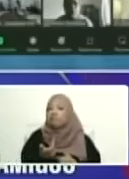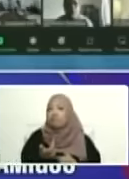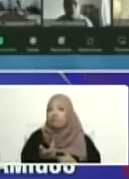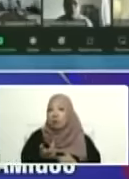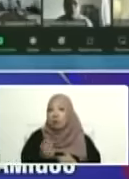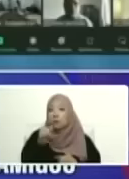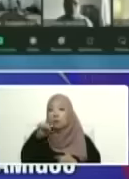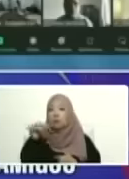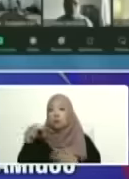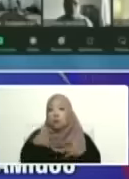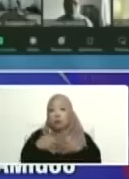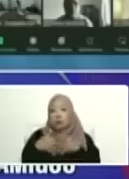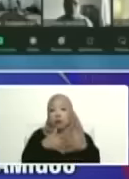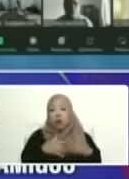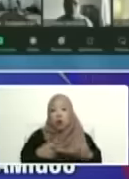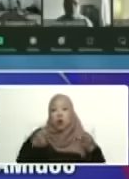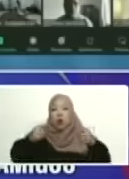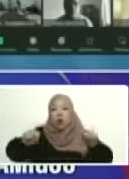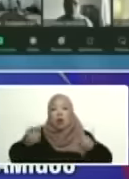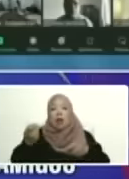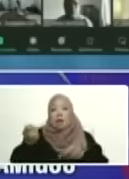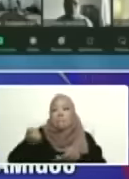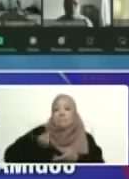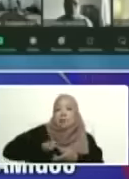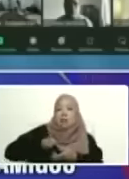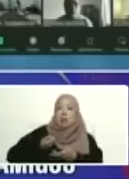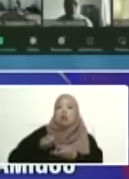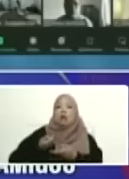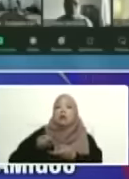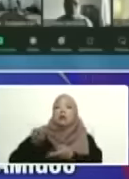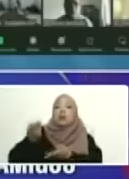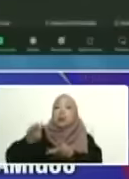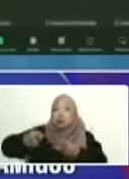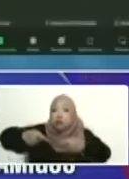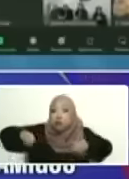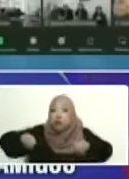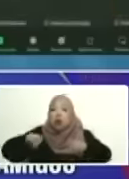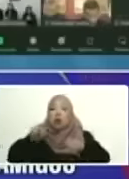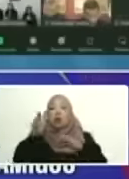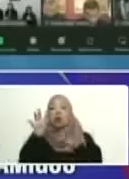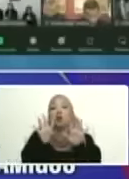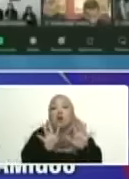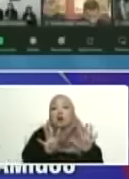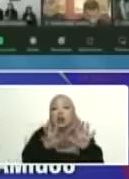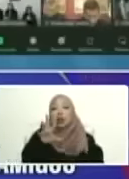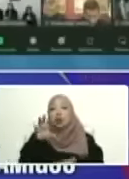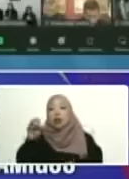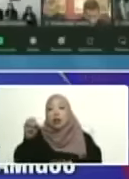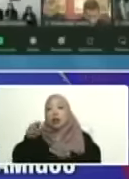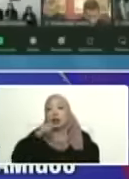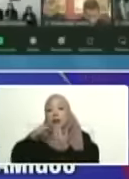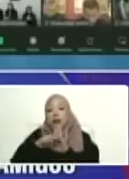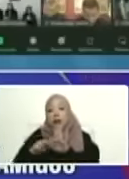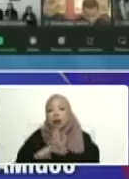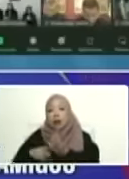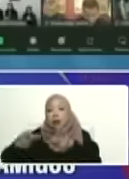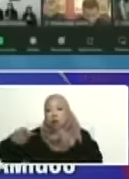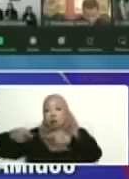amenazas imperiales, intento de magnicidio, sanciones, 930 sanciones, guerra